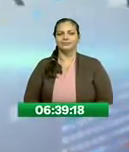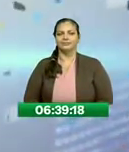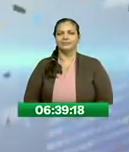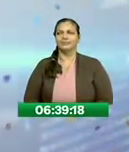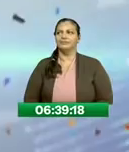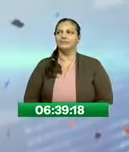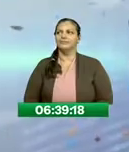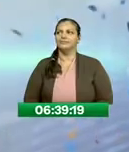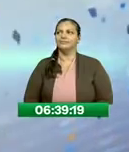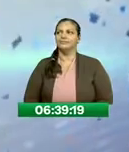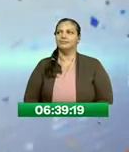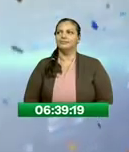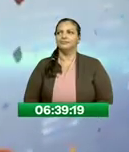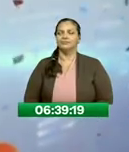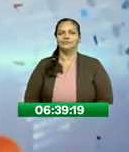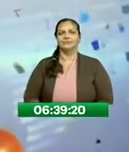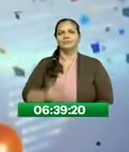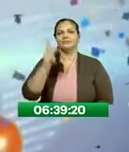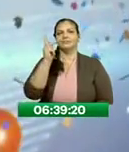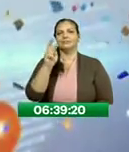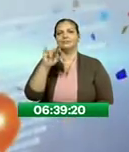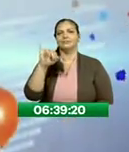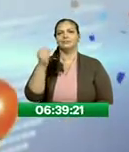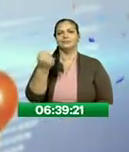¡Cristel Vázquez, 10 añitos! ¡Cristel!